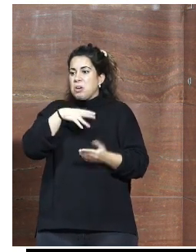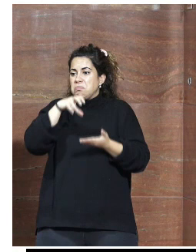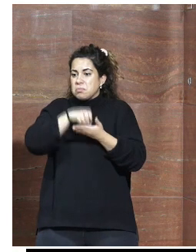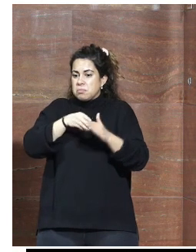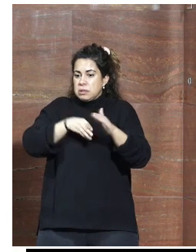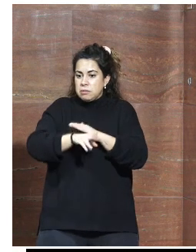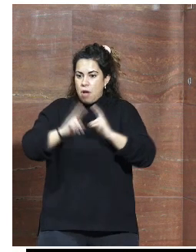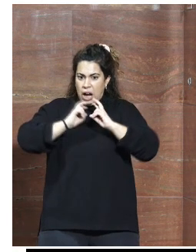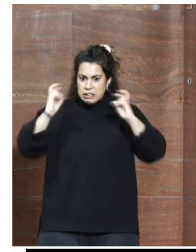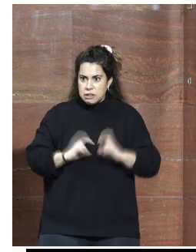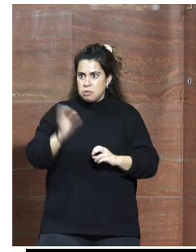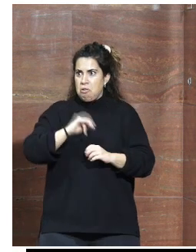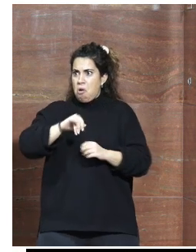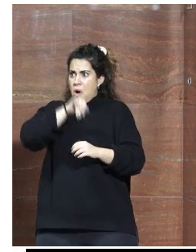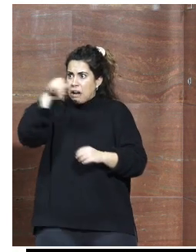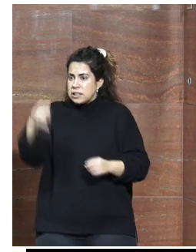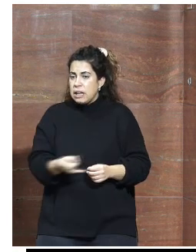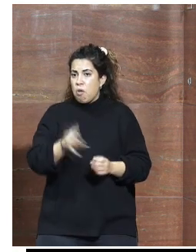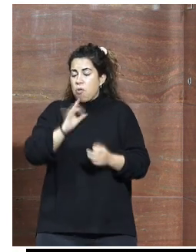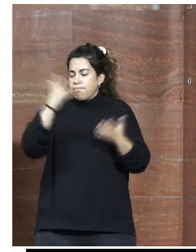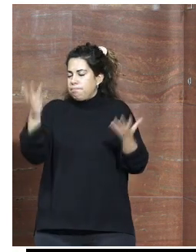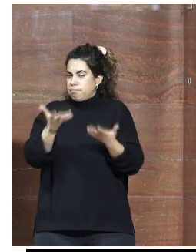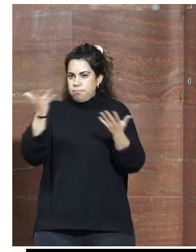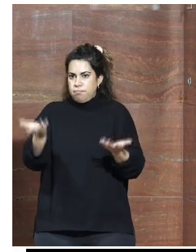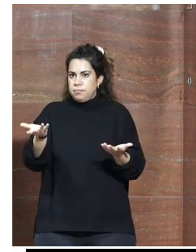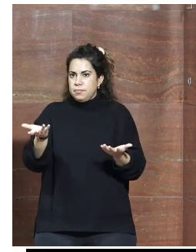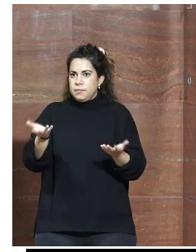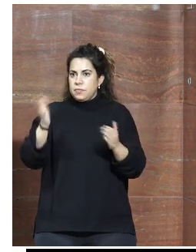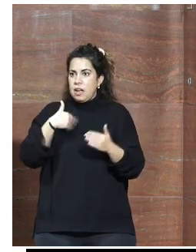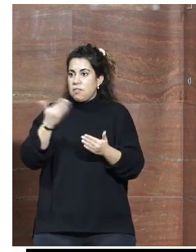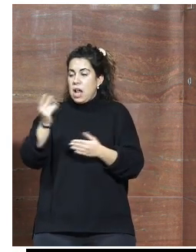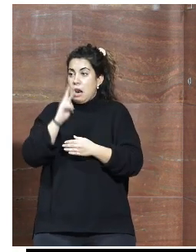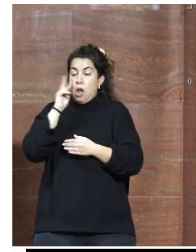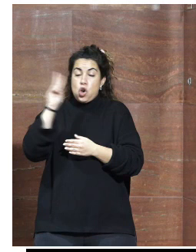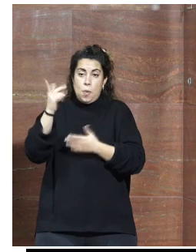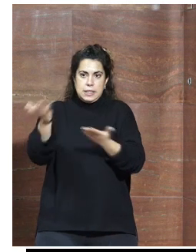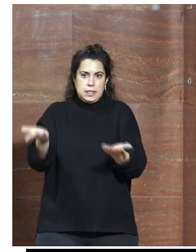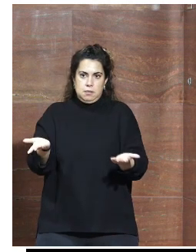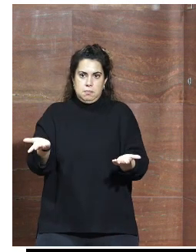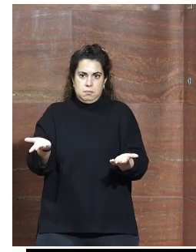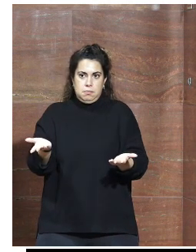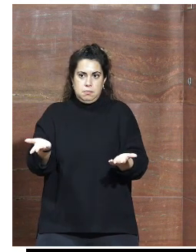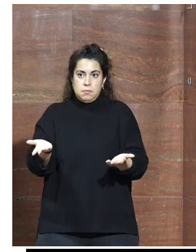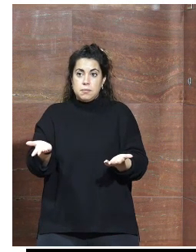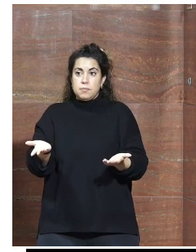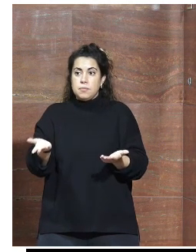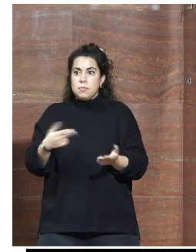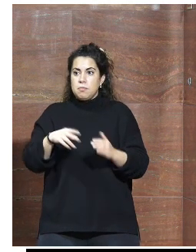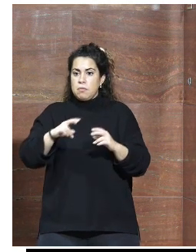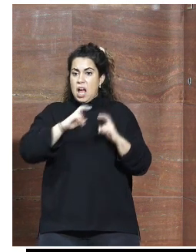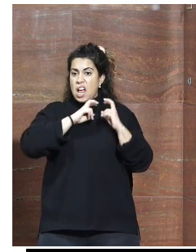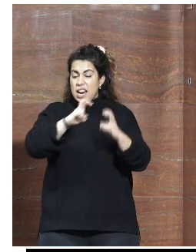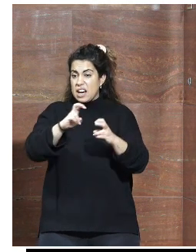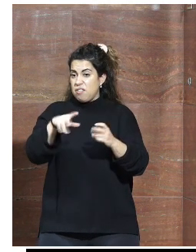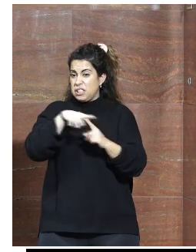o entras cansado, o estás lo que sea, ¿no? Entonces no ves, no lo sigues, ¿no? A Renfe le ha pasado lo